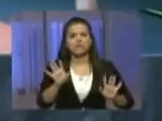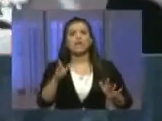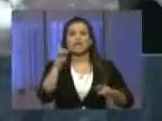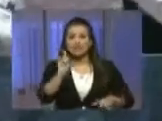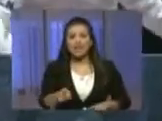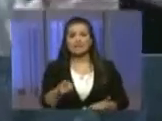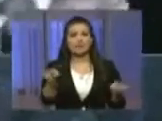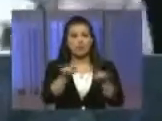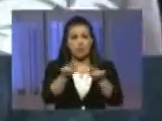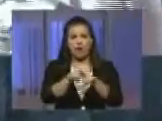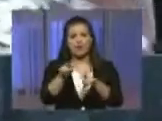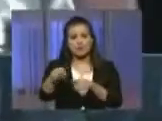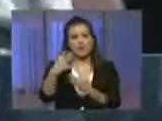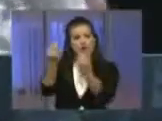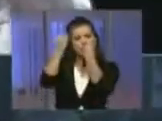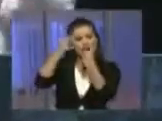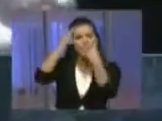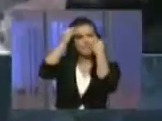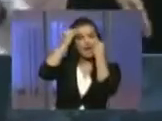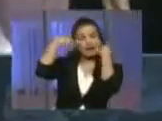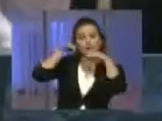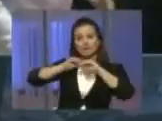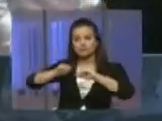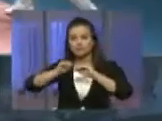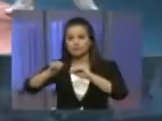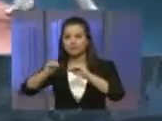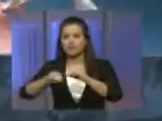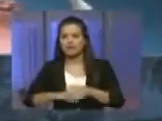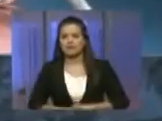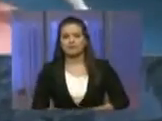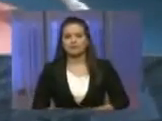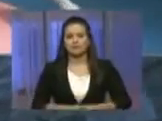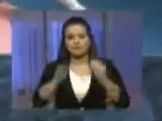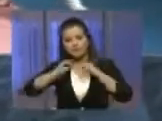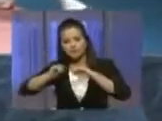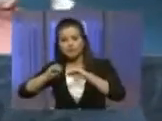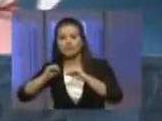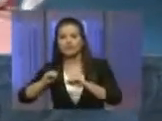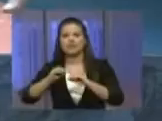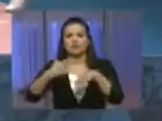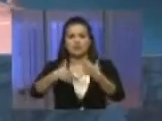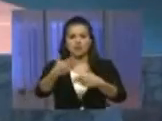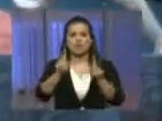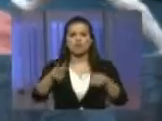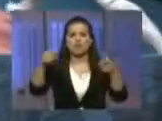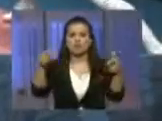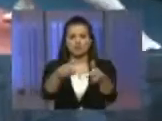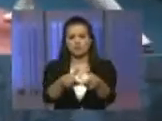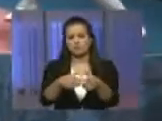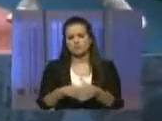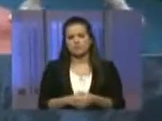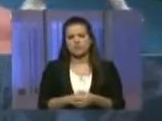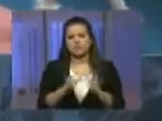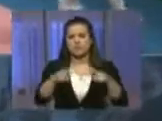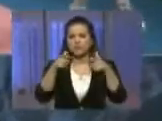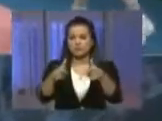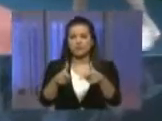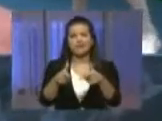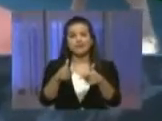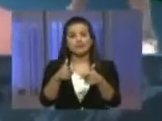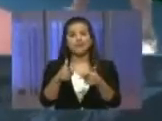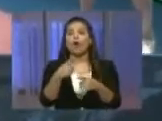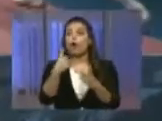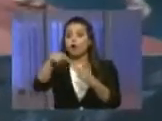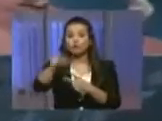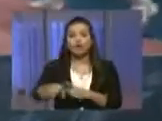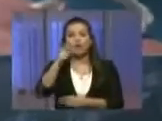convertirse en maestros en maestr forjadores de las nuevas generaciones y garantizar que hasta en la última escuela mimu Cómo